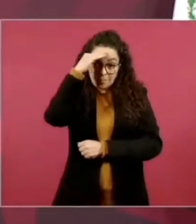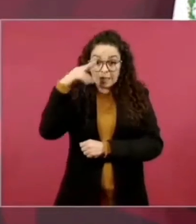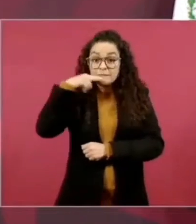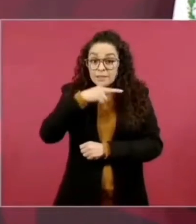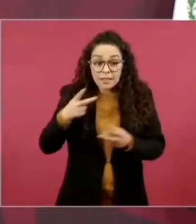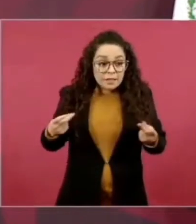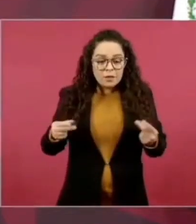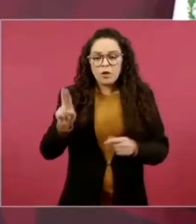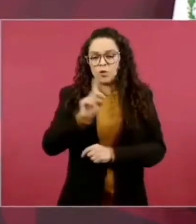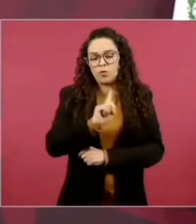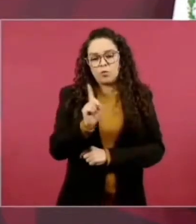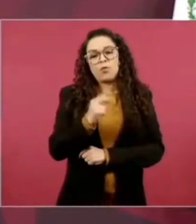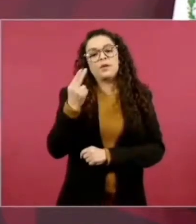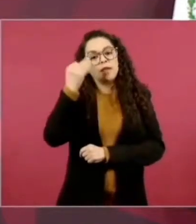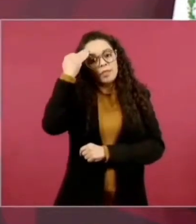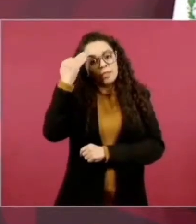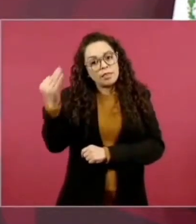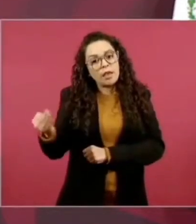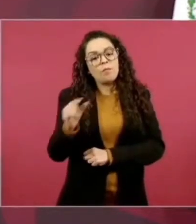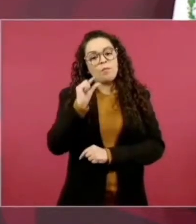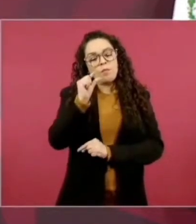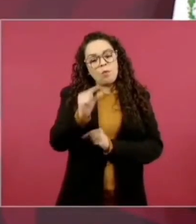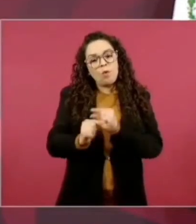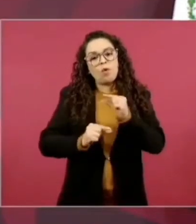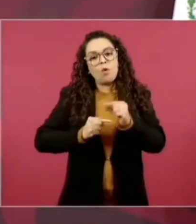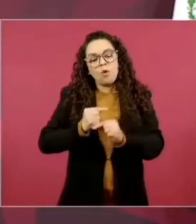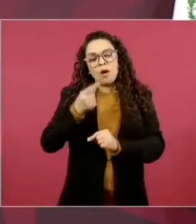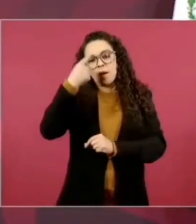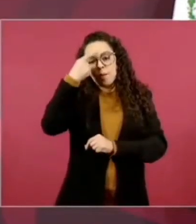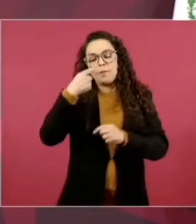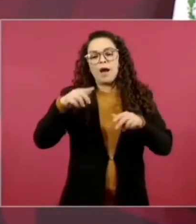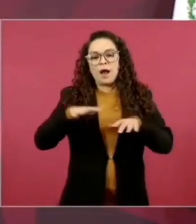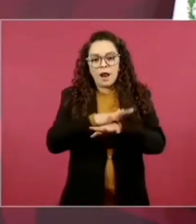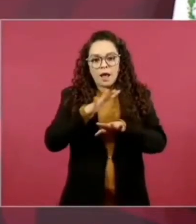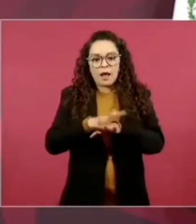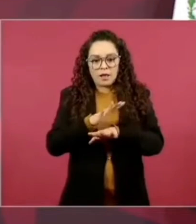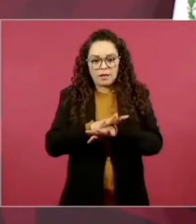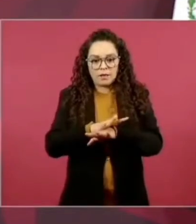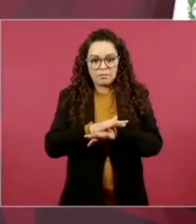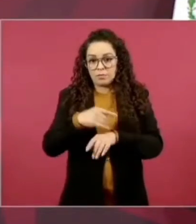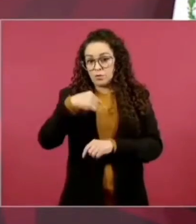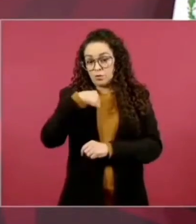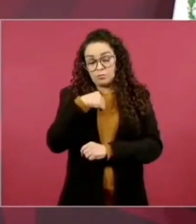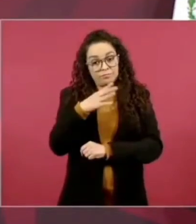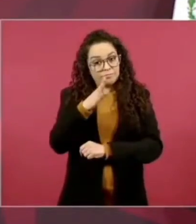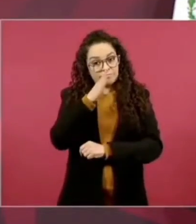lo digo porque a lo mejor quien me sustituye sí